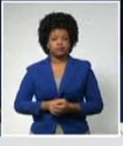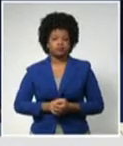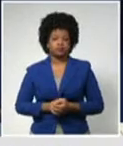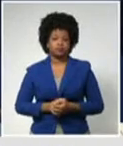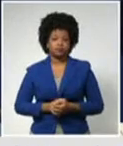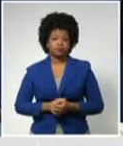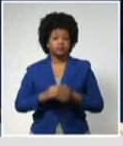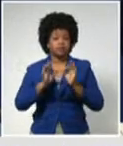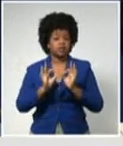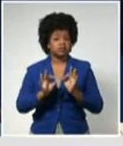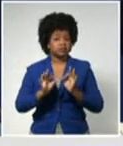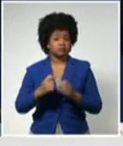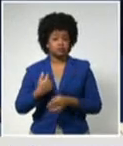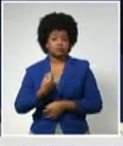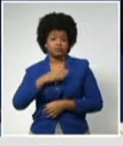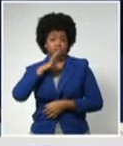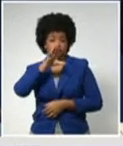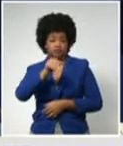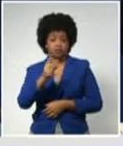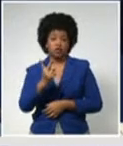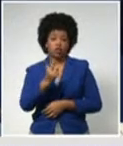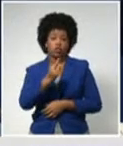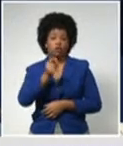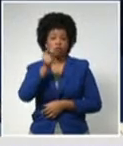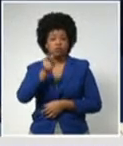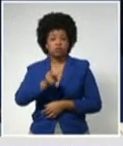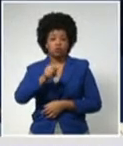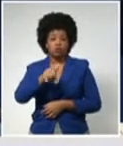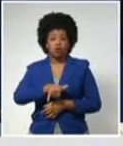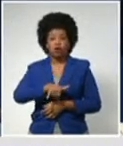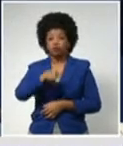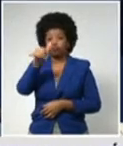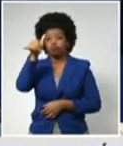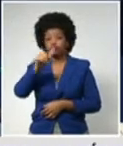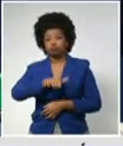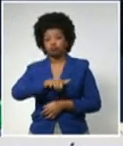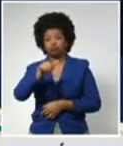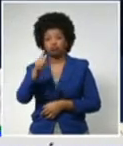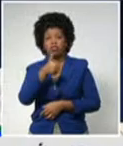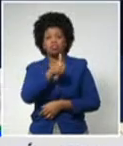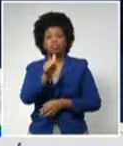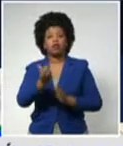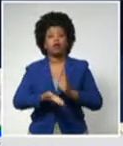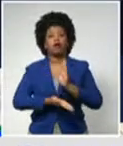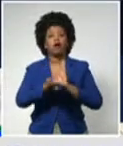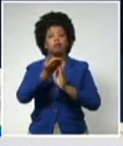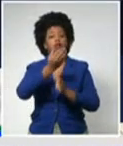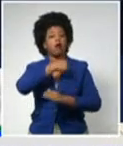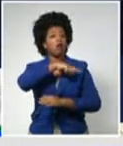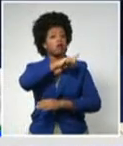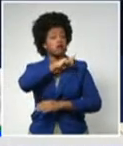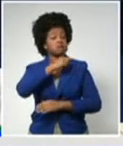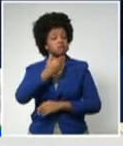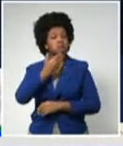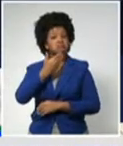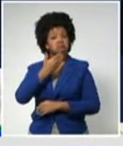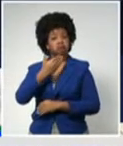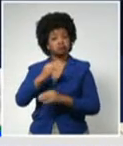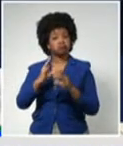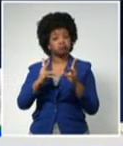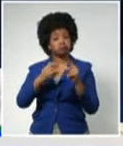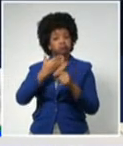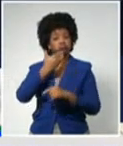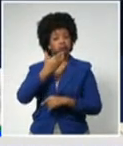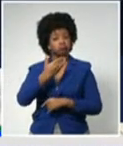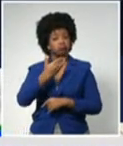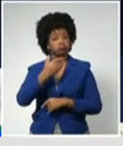Siempre mencionamos los dos evacuados, 10 altas en el día de ayer, otro indicador favorable. Fíjense el